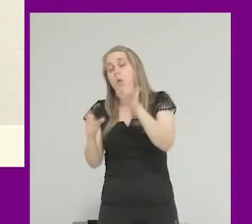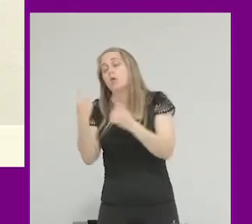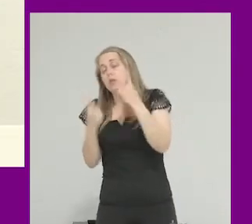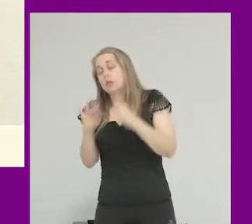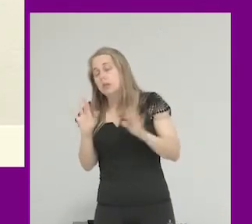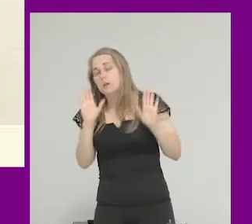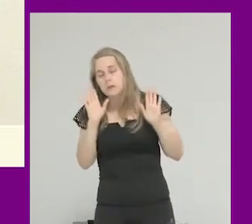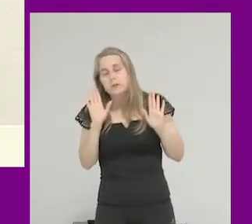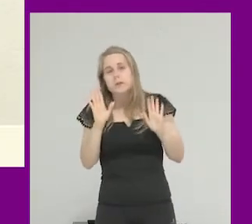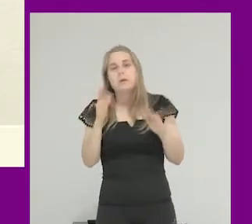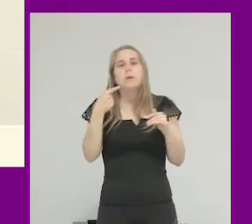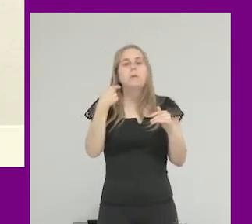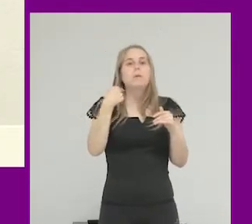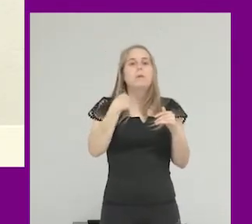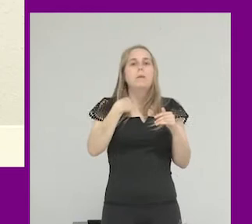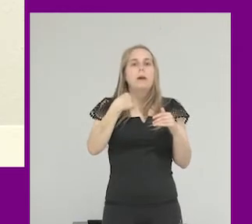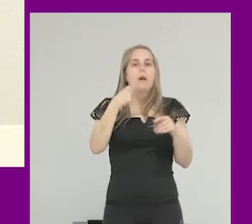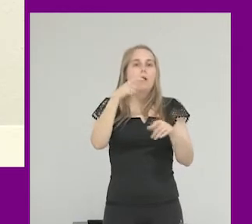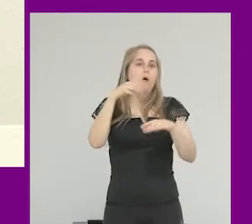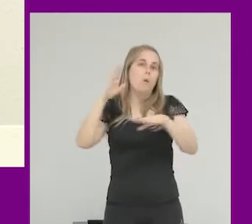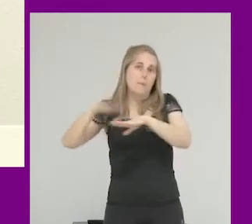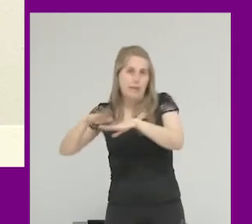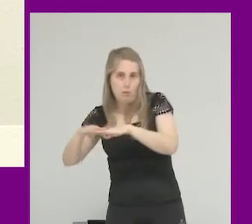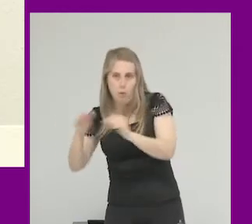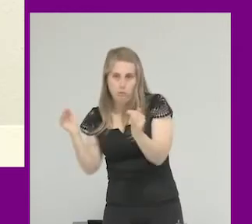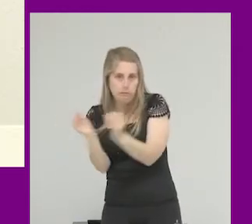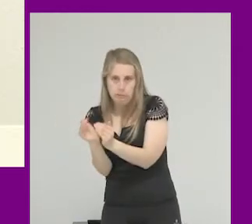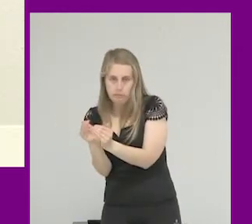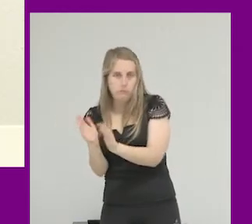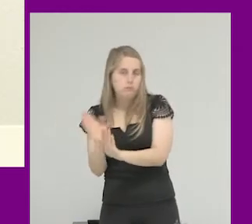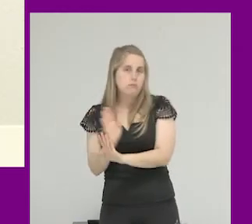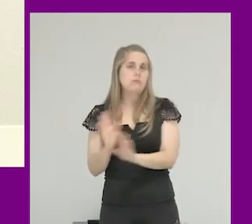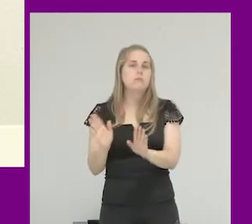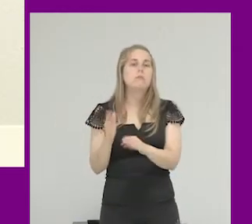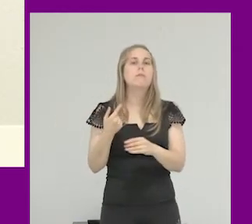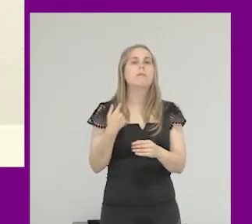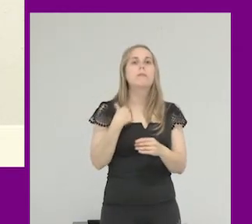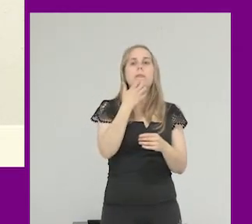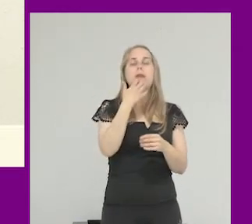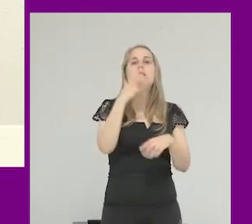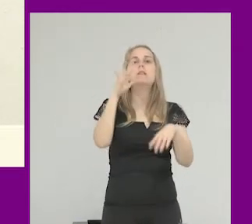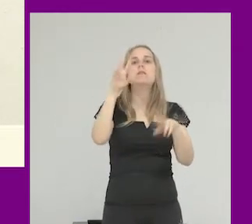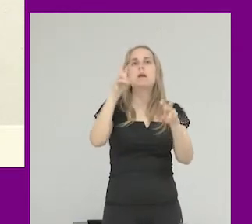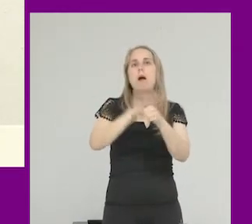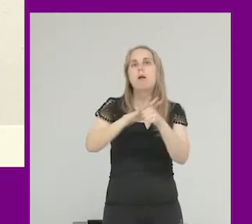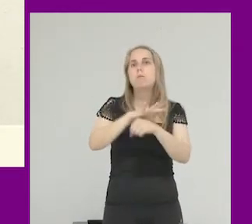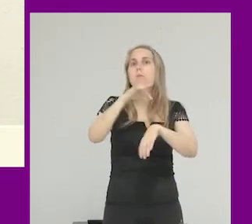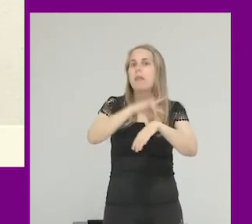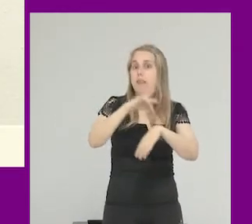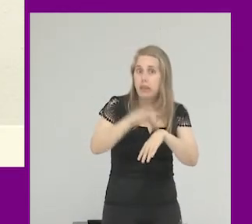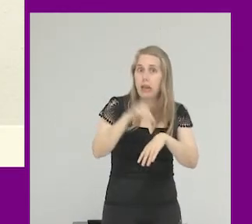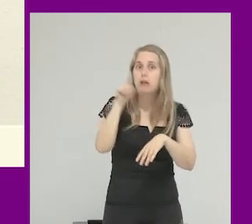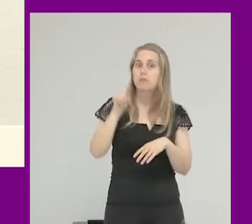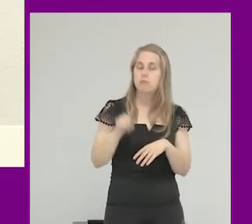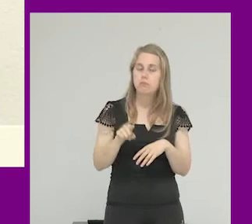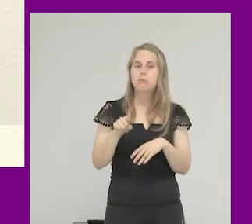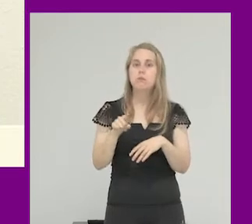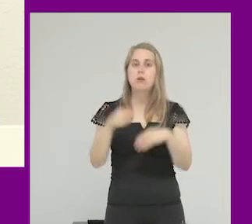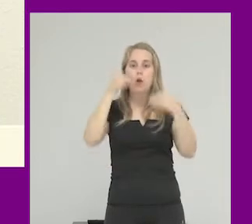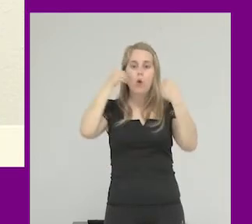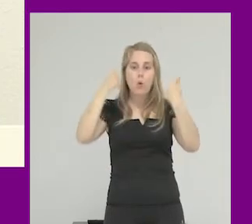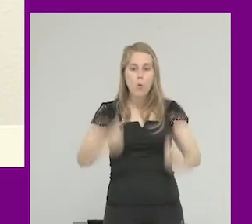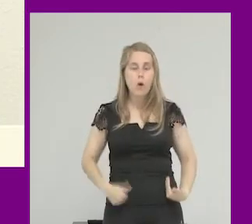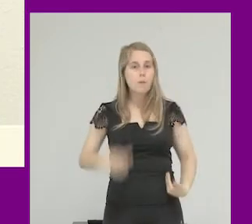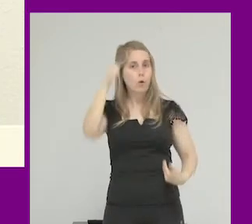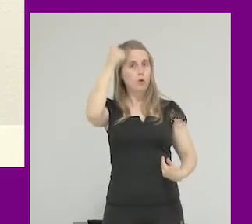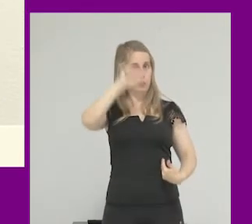pero siguen siendo minoritarias. La medicina utiliza el cuerpo del